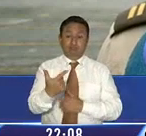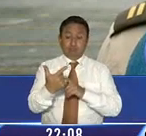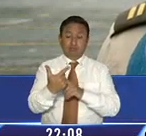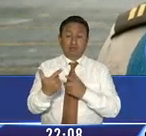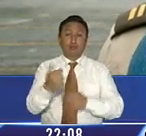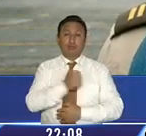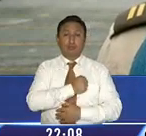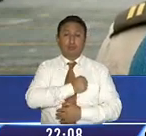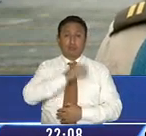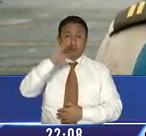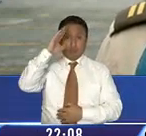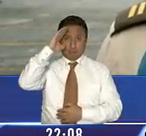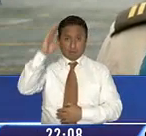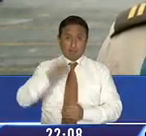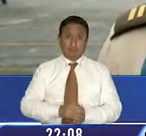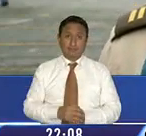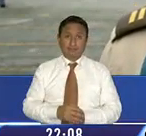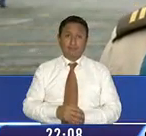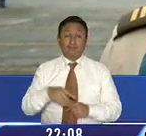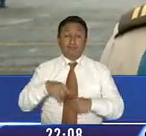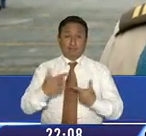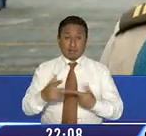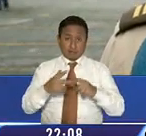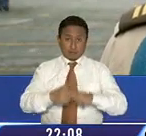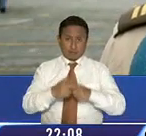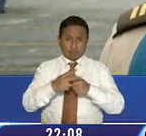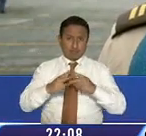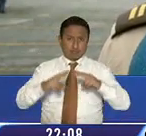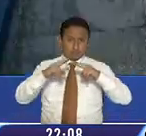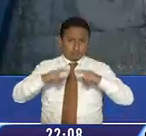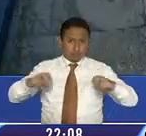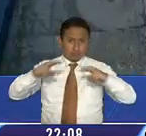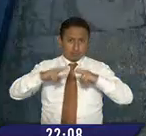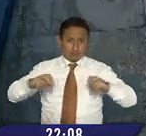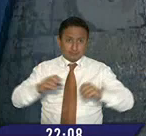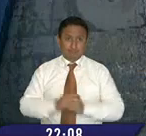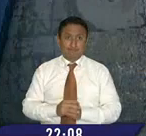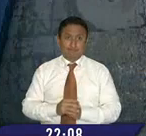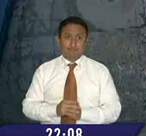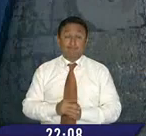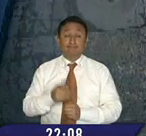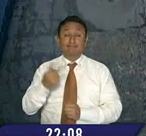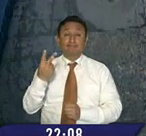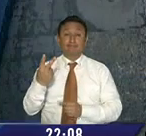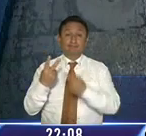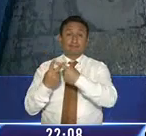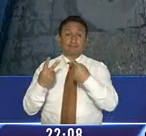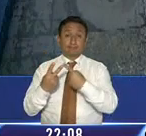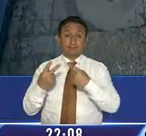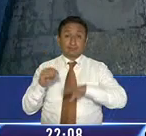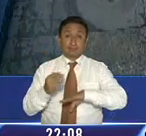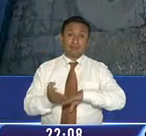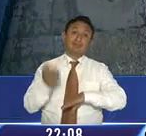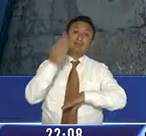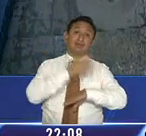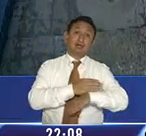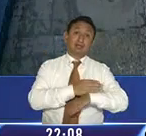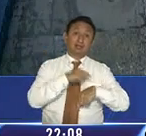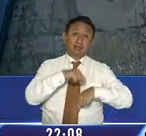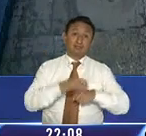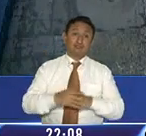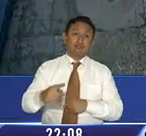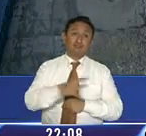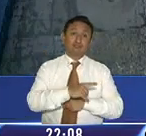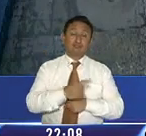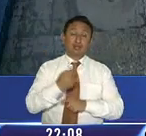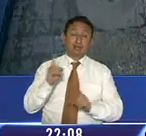de dotación policial. Estamos realizando las investigaciones pertinentes. Los mismos sujetos serían los protagonistas de un robo bajo la modalidad